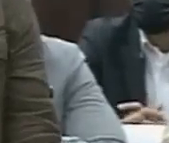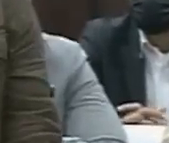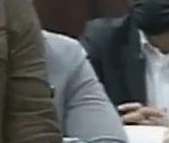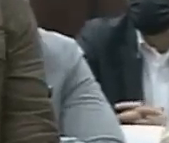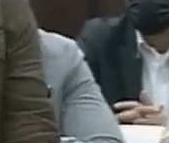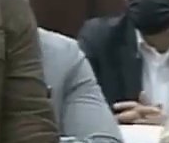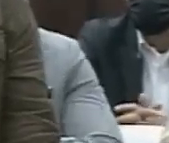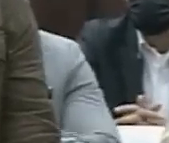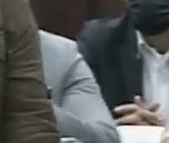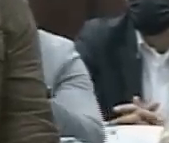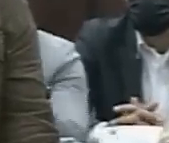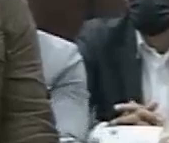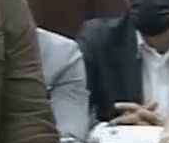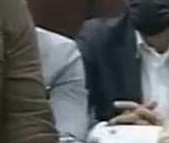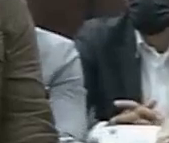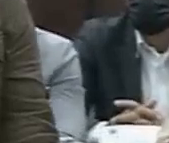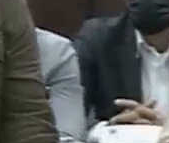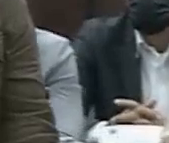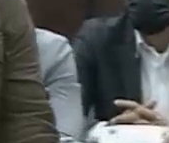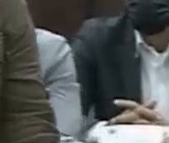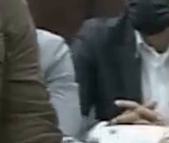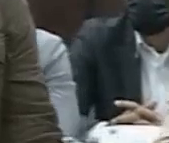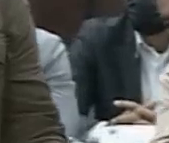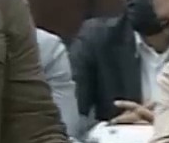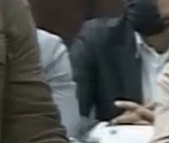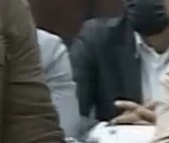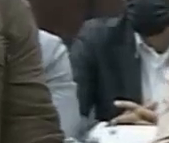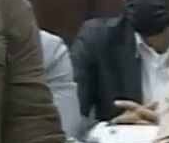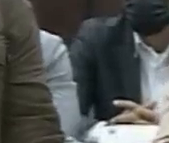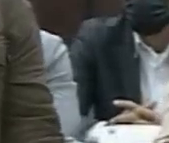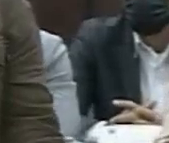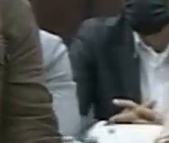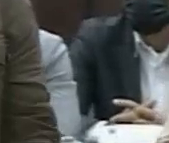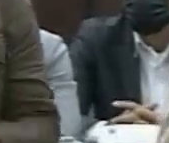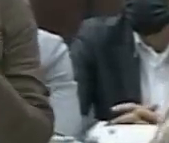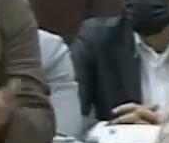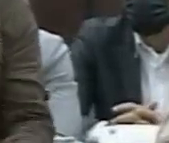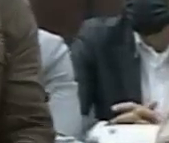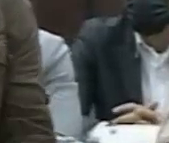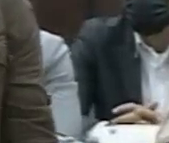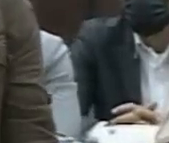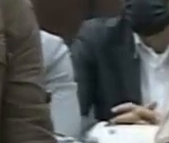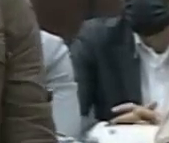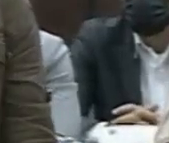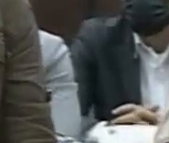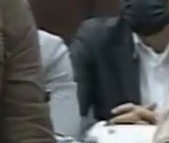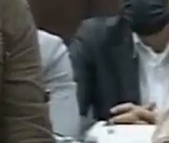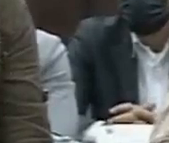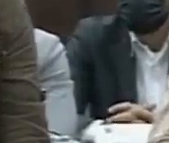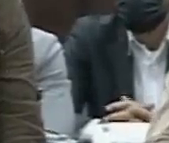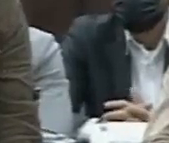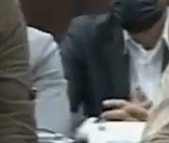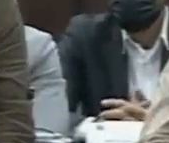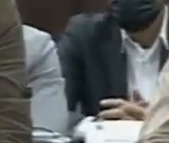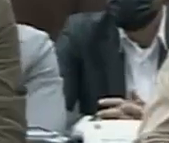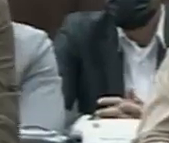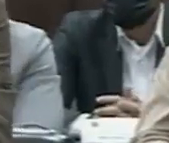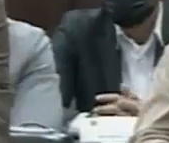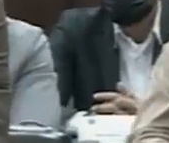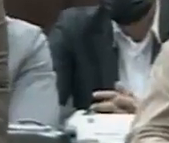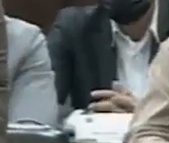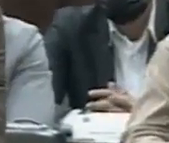vamos a hacer llegar a nuestra Embajada de Venezuela en Honduras para poder llevar el mensaje que desde el